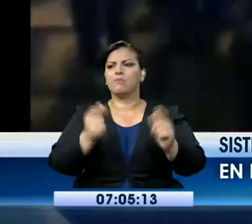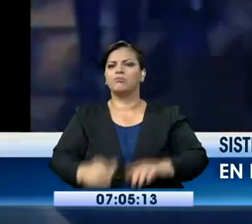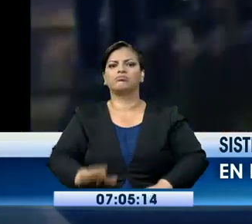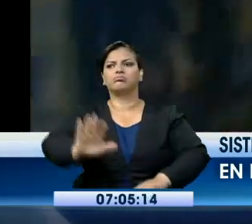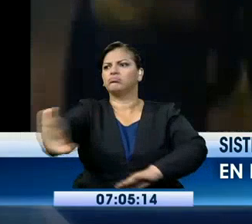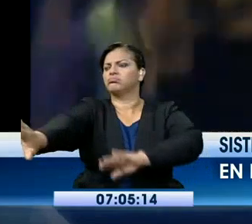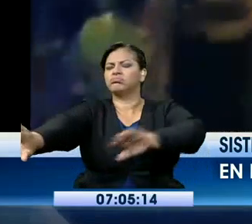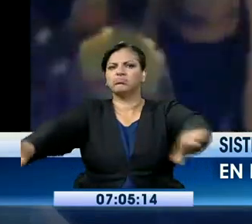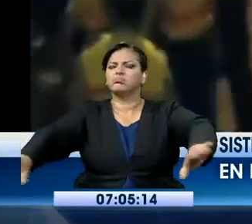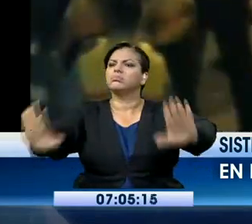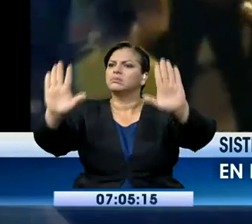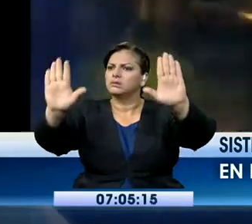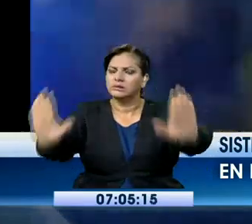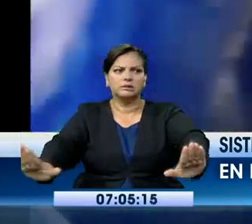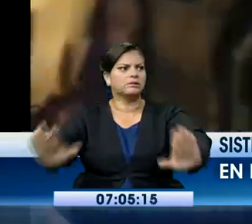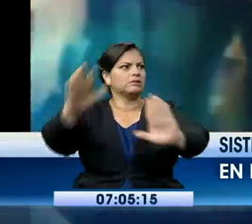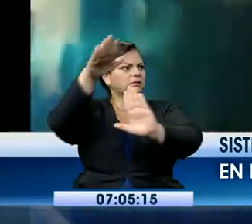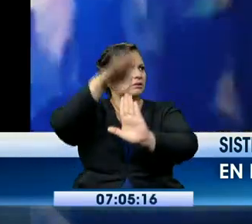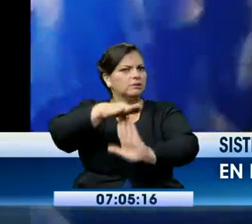ánimos.